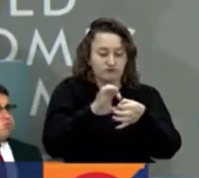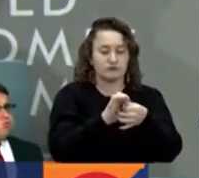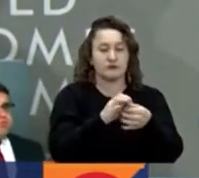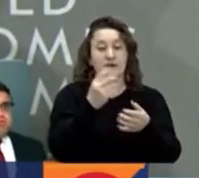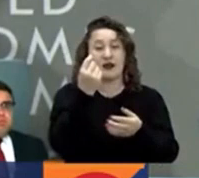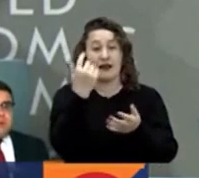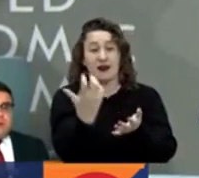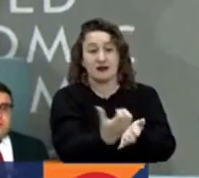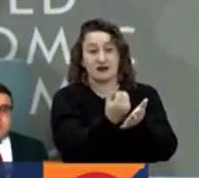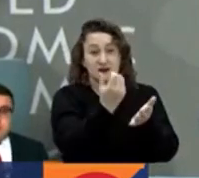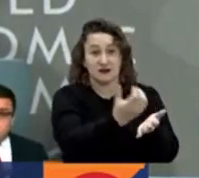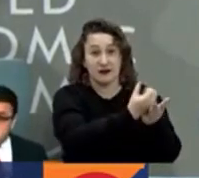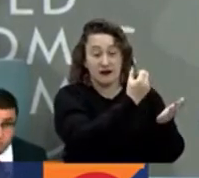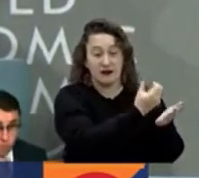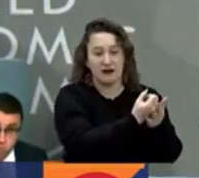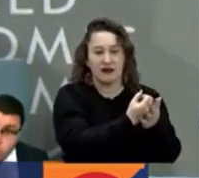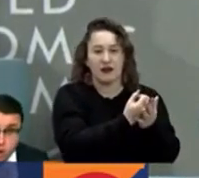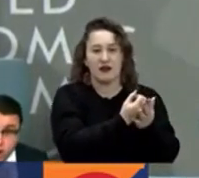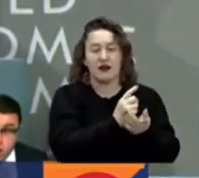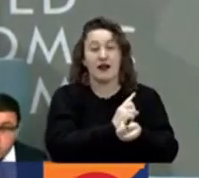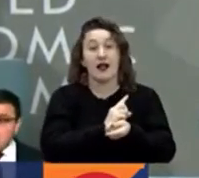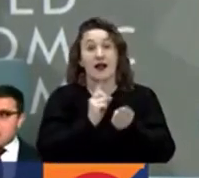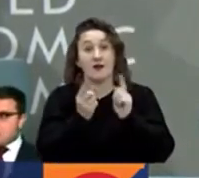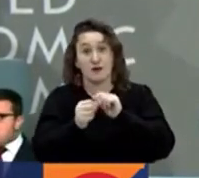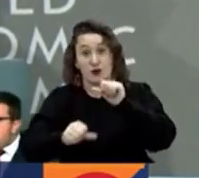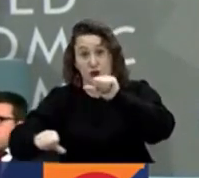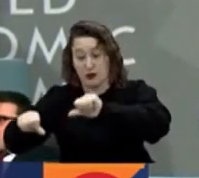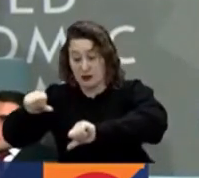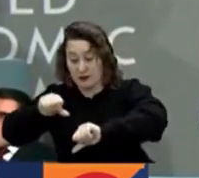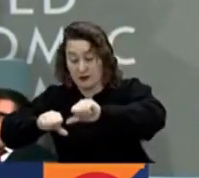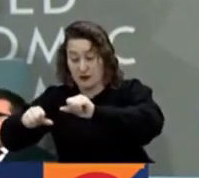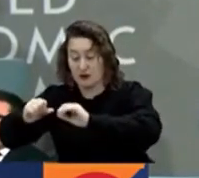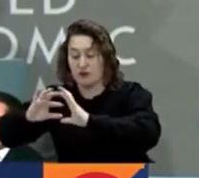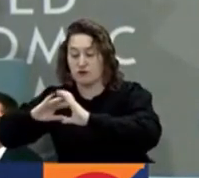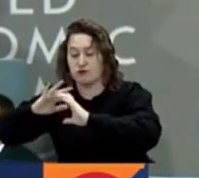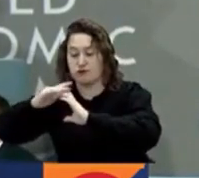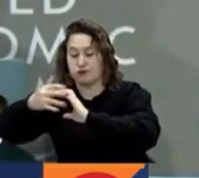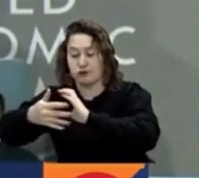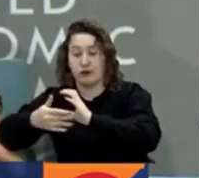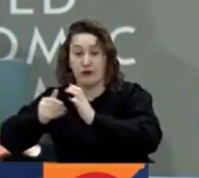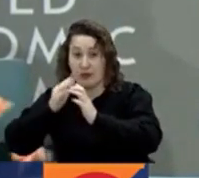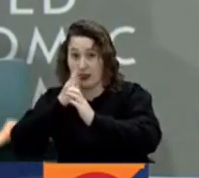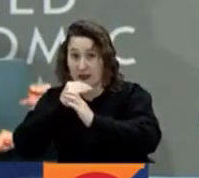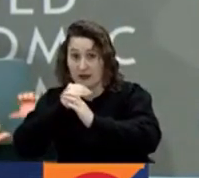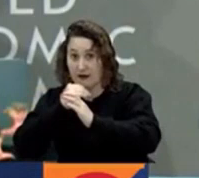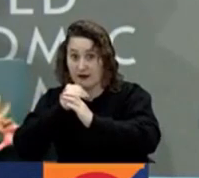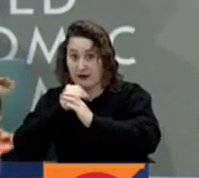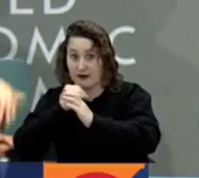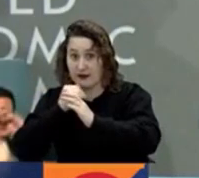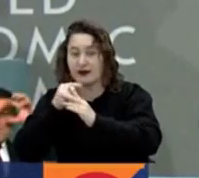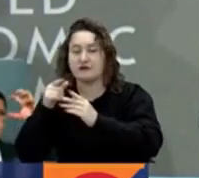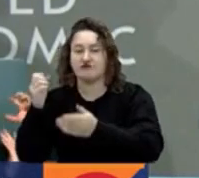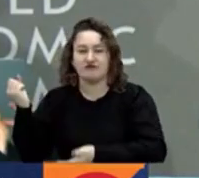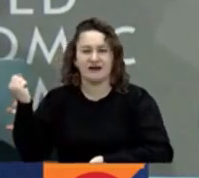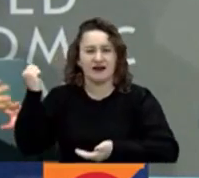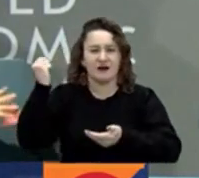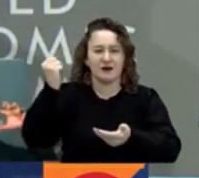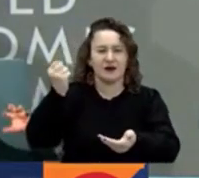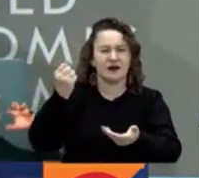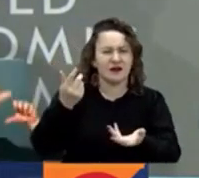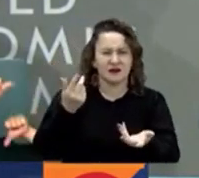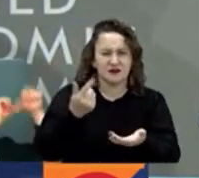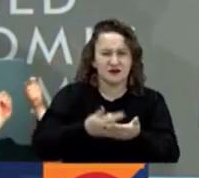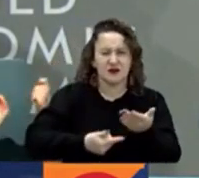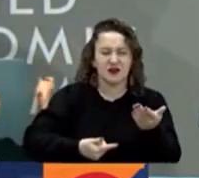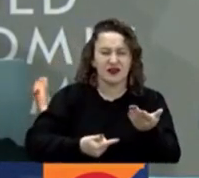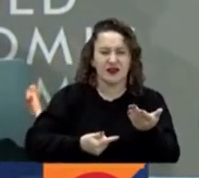ampliada con el cambio químico y ampliado de la atmósfera, entonces este capitalismo